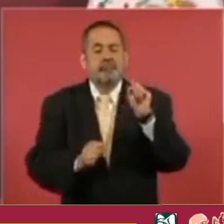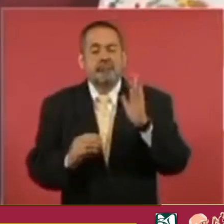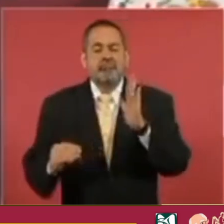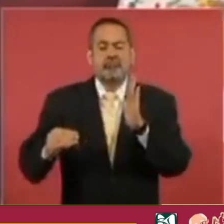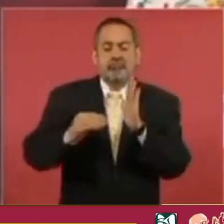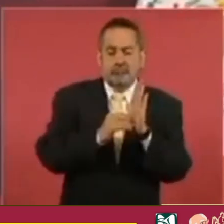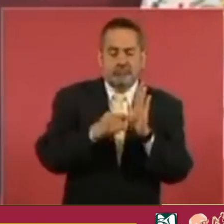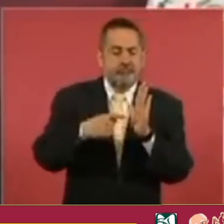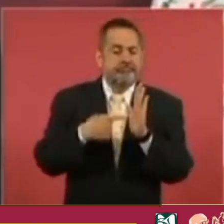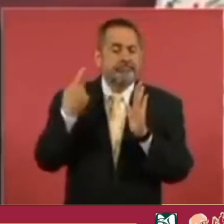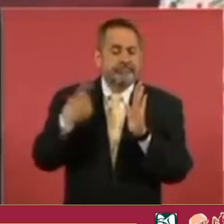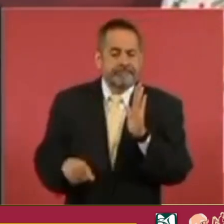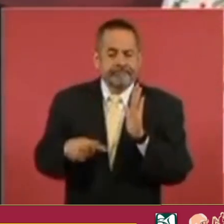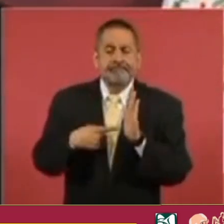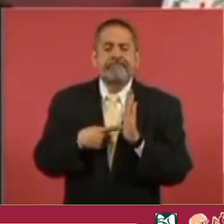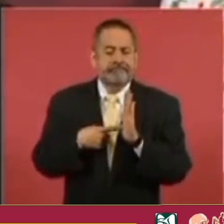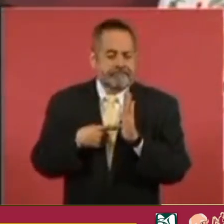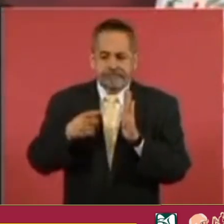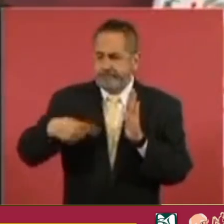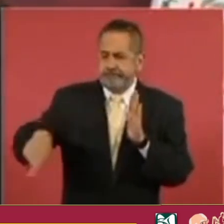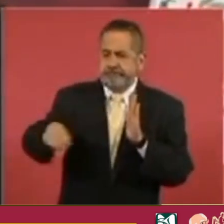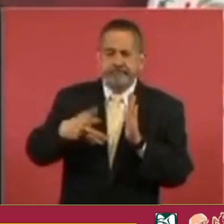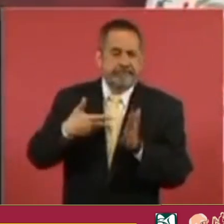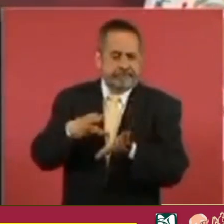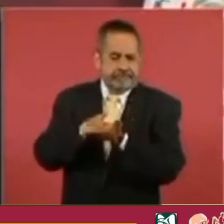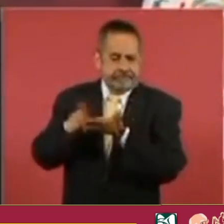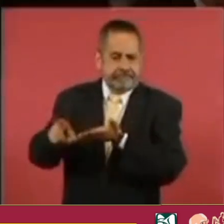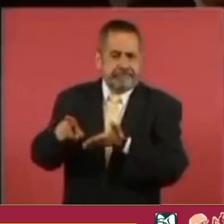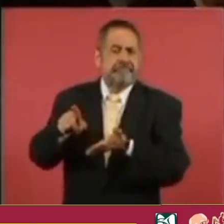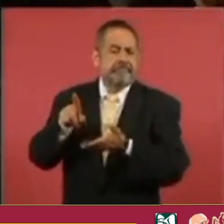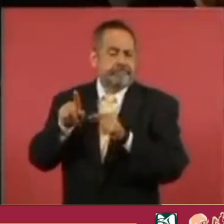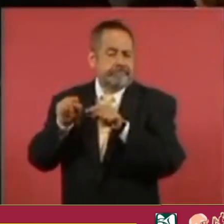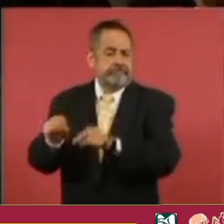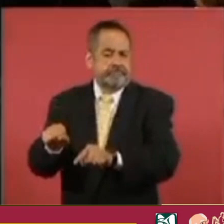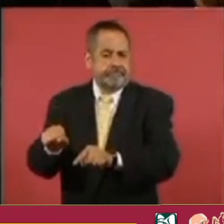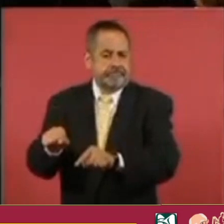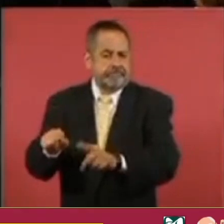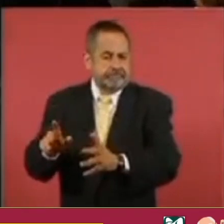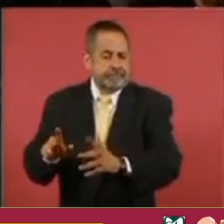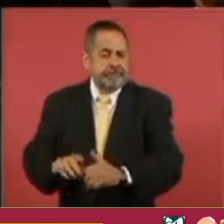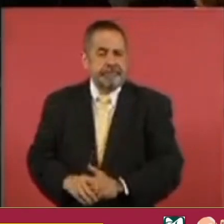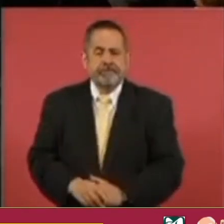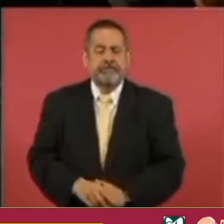elevado a derecho constitucional.